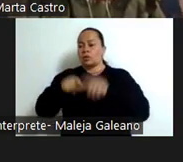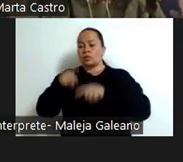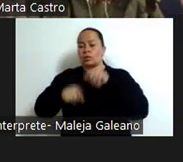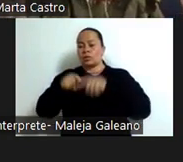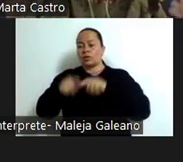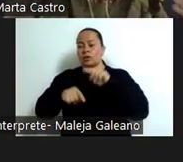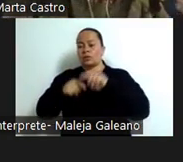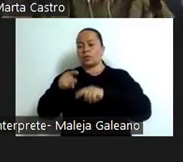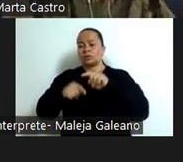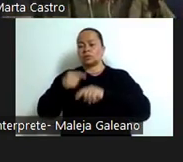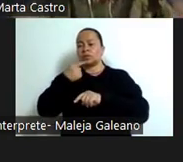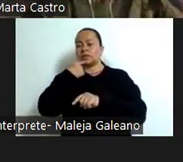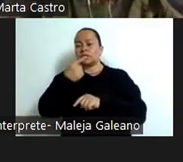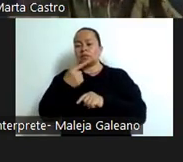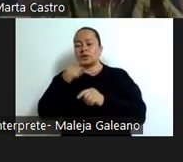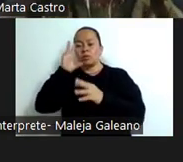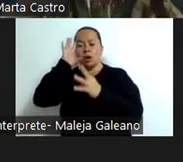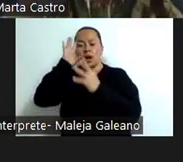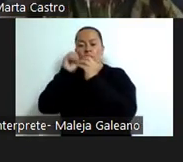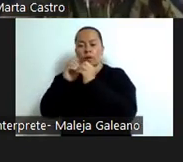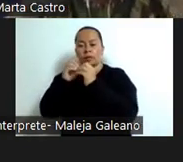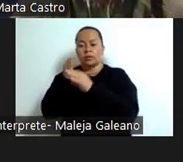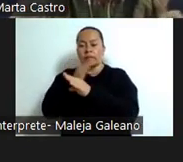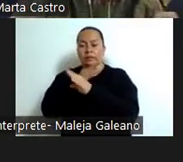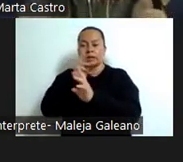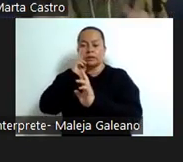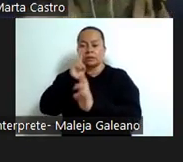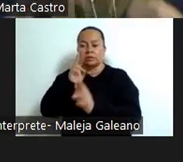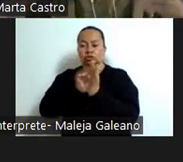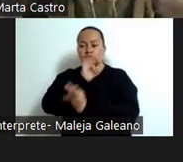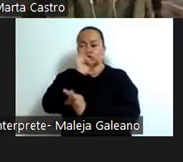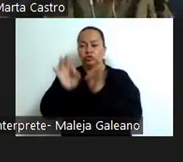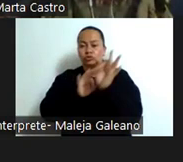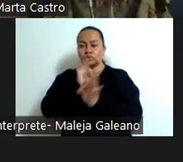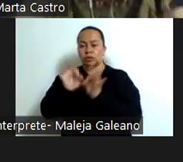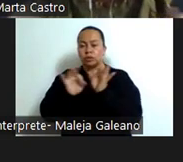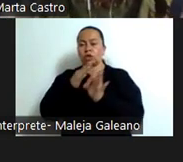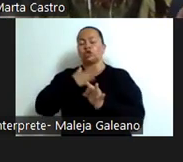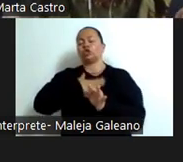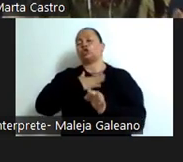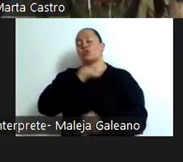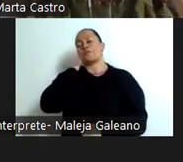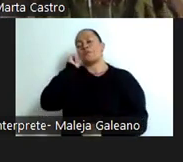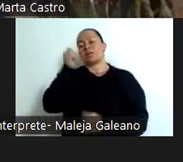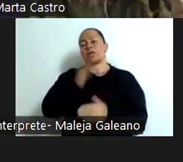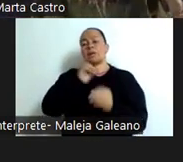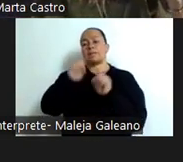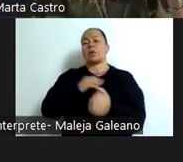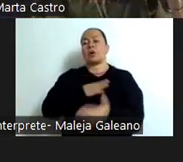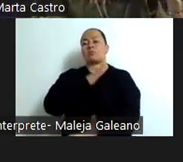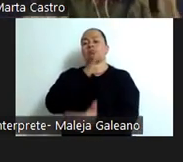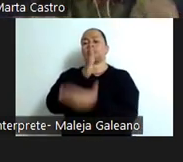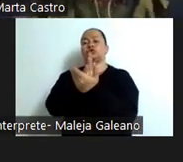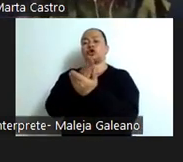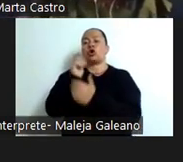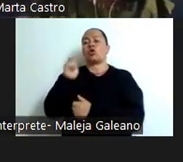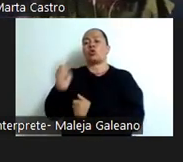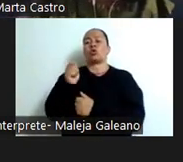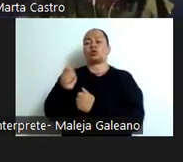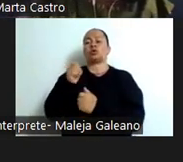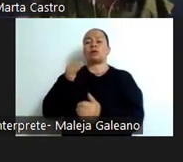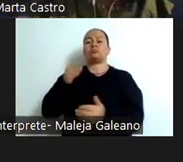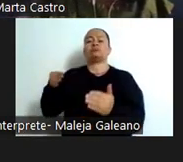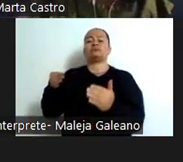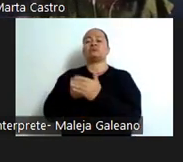jurisprudencial en la cual se reconozca el derecho al cuidado que yo mañana pueda ir ante la Corte a tutelar mi derecho al cuidado